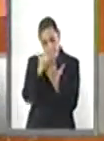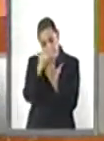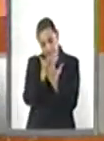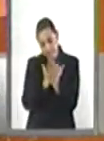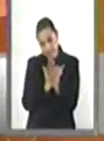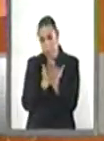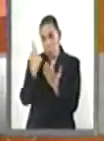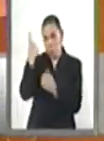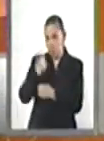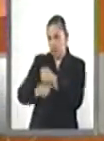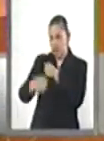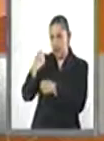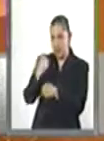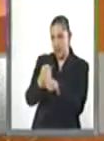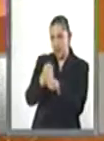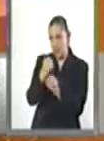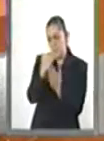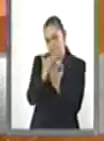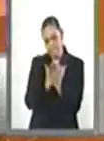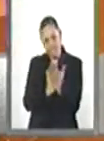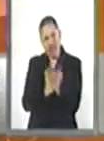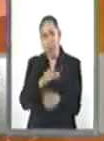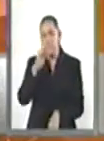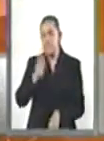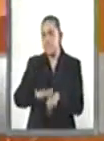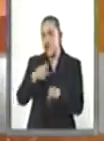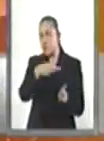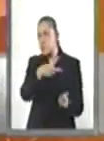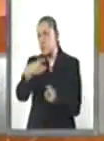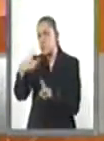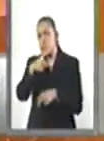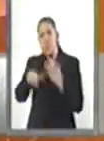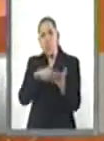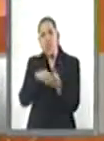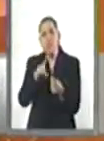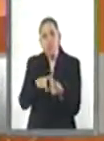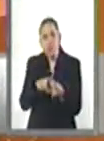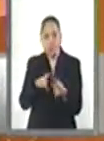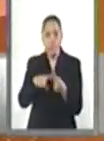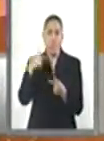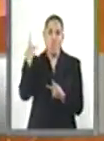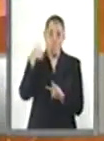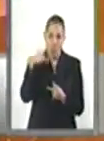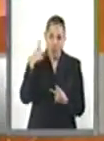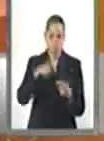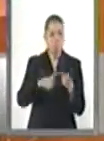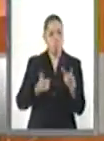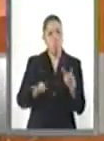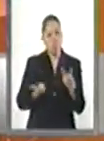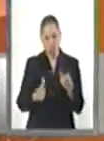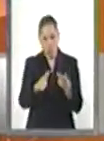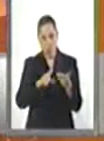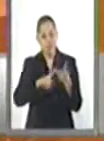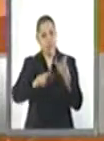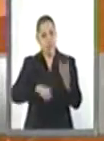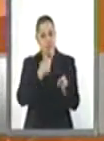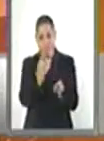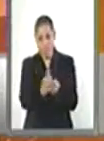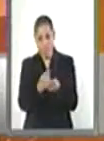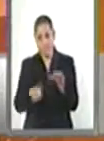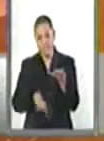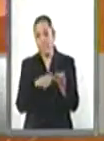pasado está encabezada por Puebla, seguida por Guanajuato, Tamaulipas, Veracruz y el Estado de